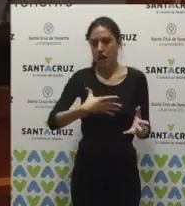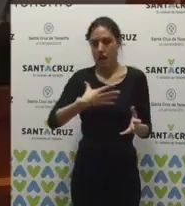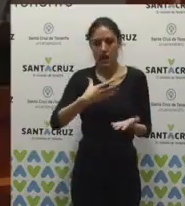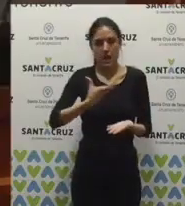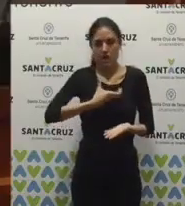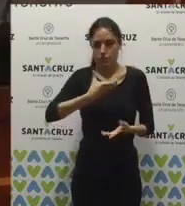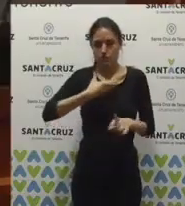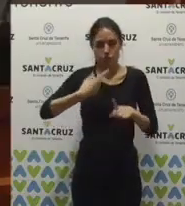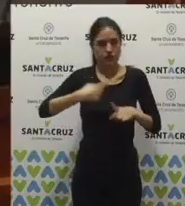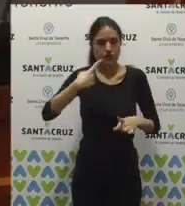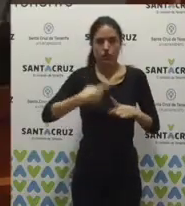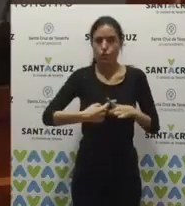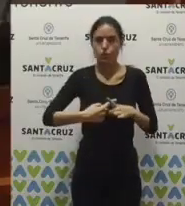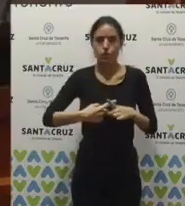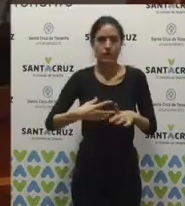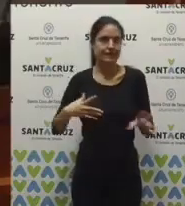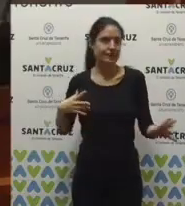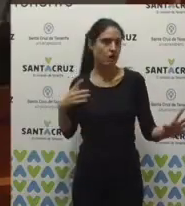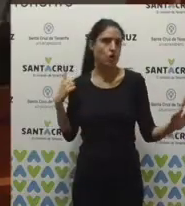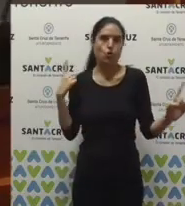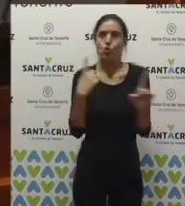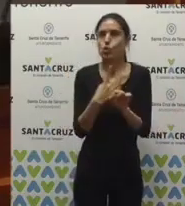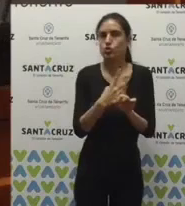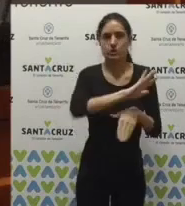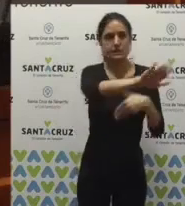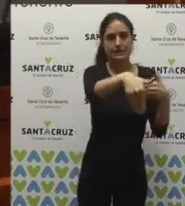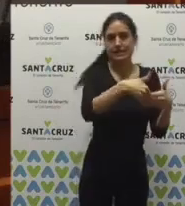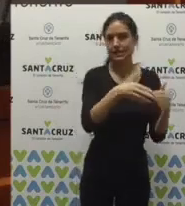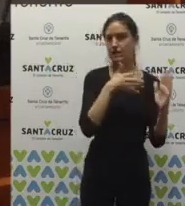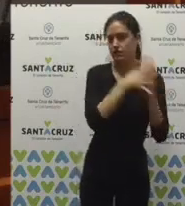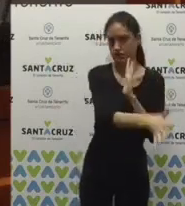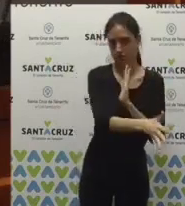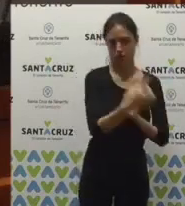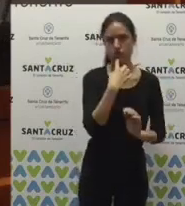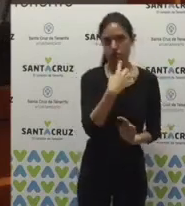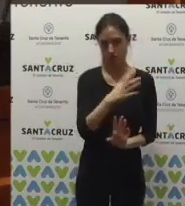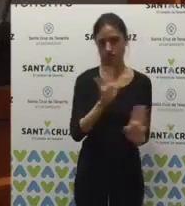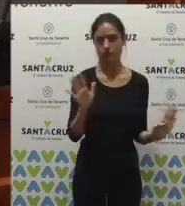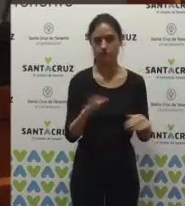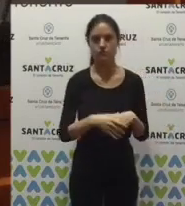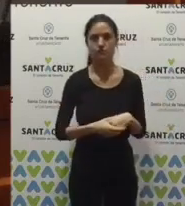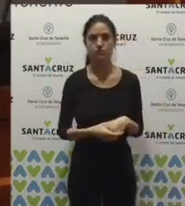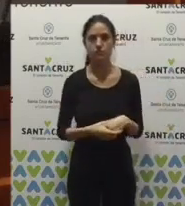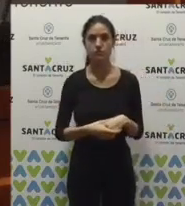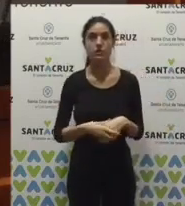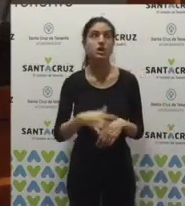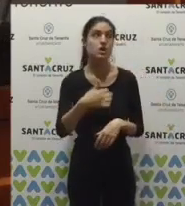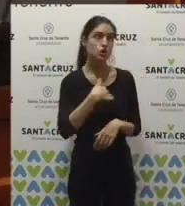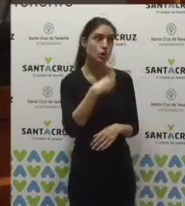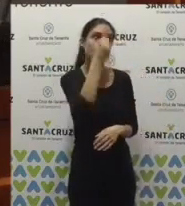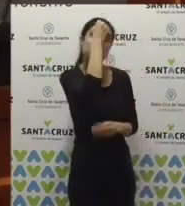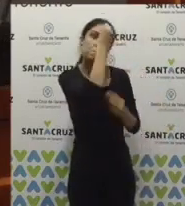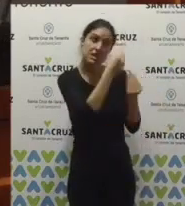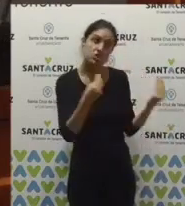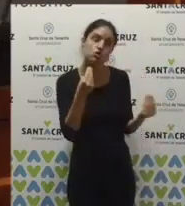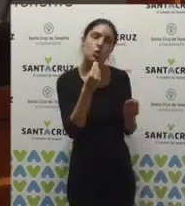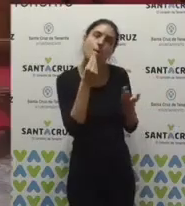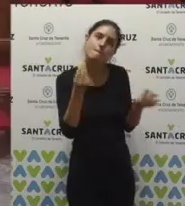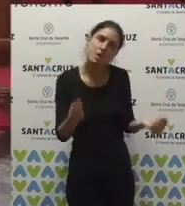cierre definitivo de esta instalación en el municipio no sería más prudente